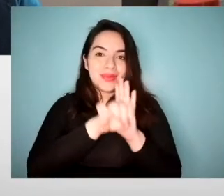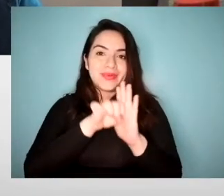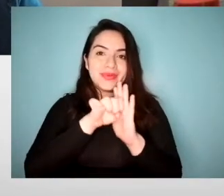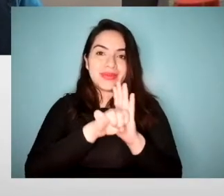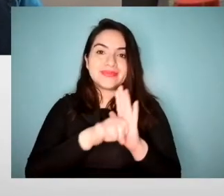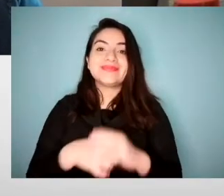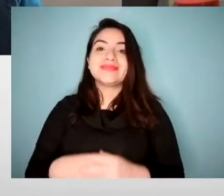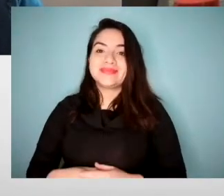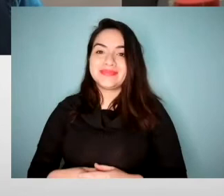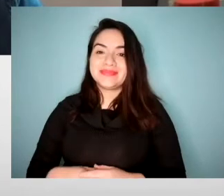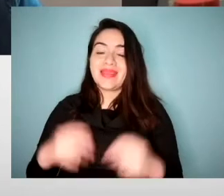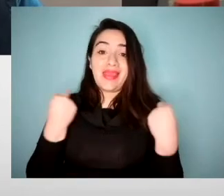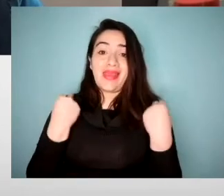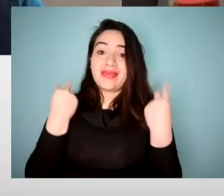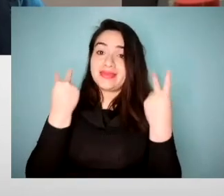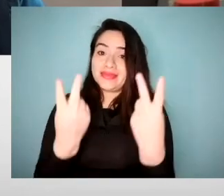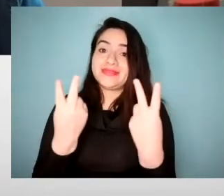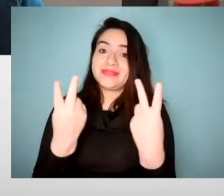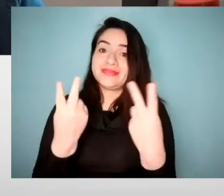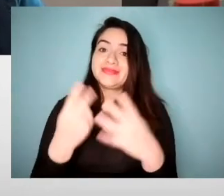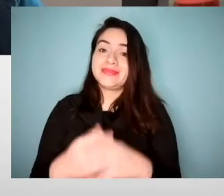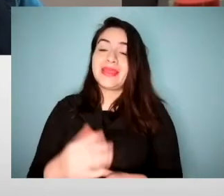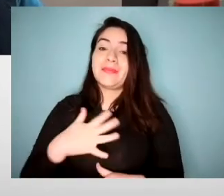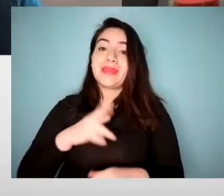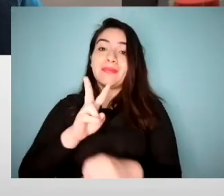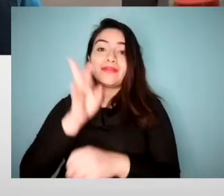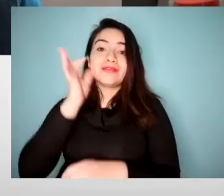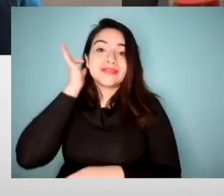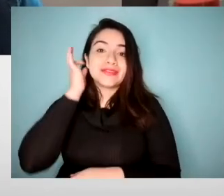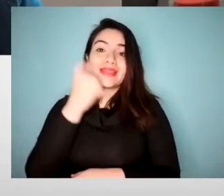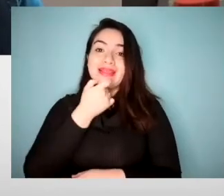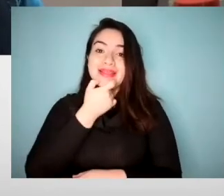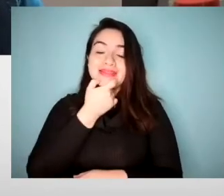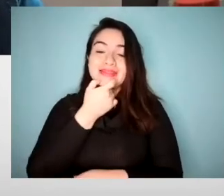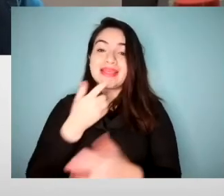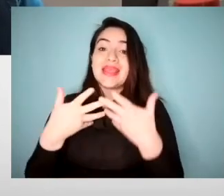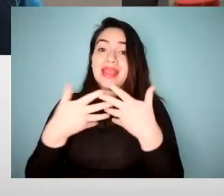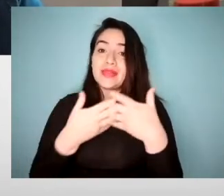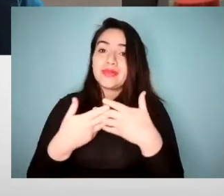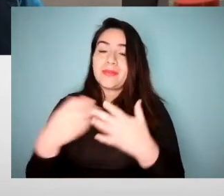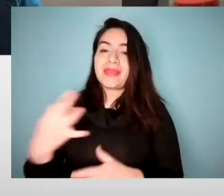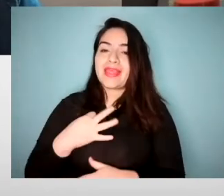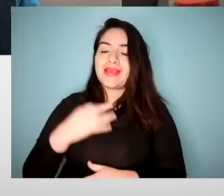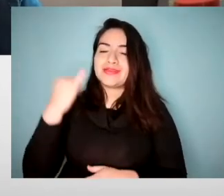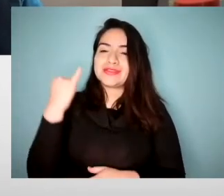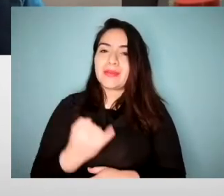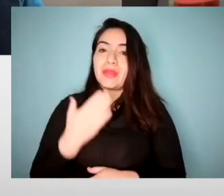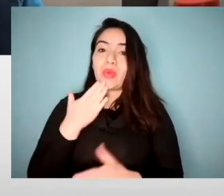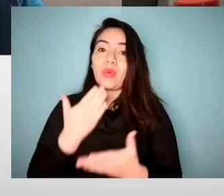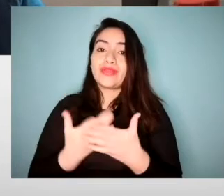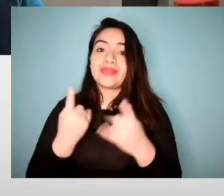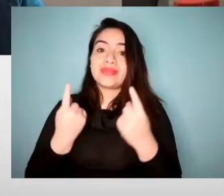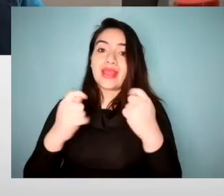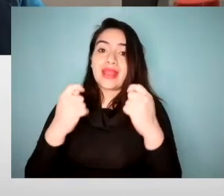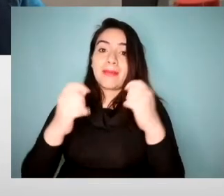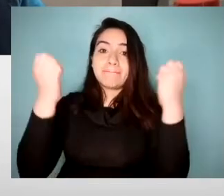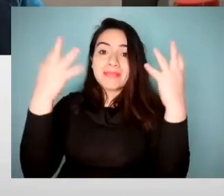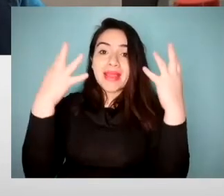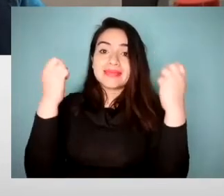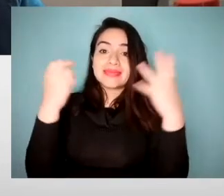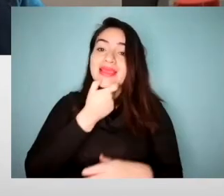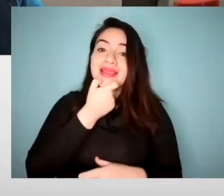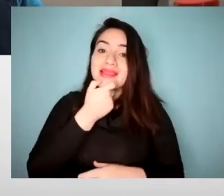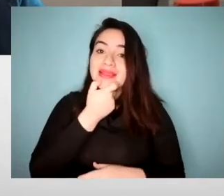fondo atreverte. Mi profesora de inglés en Estados Unidos me dijo siempre que cuando tratas de practicar el inglés y hablarlo,